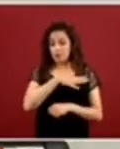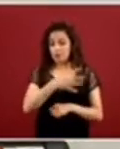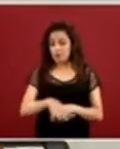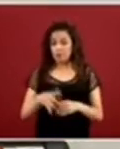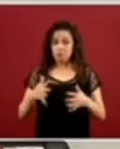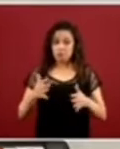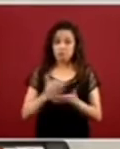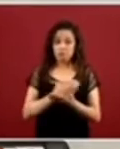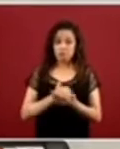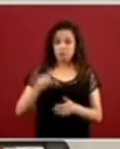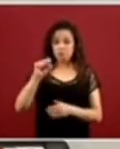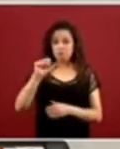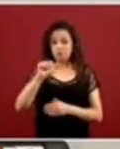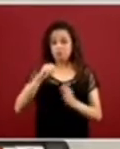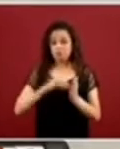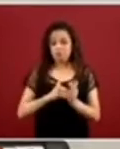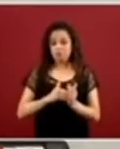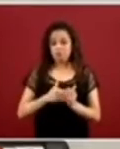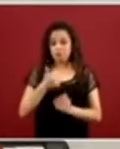de